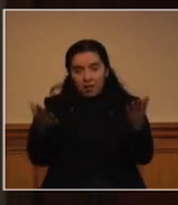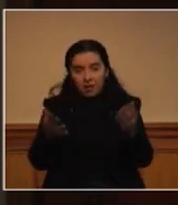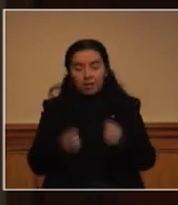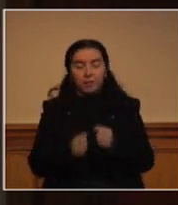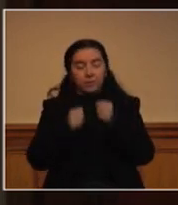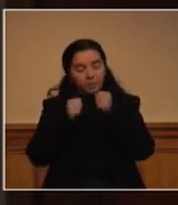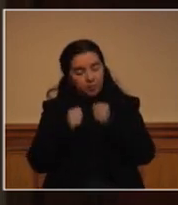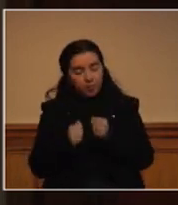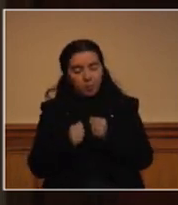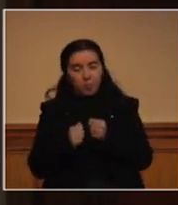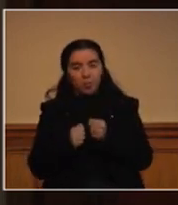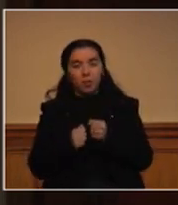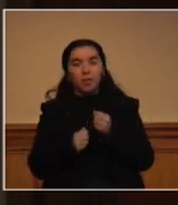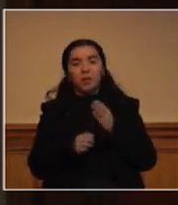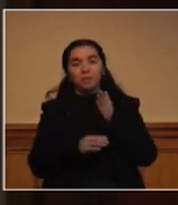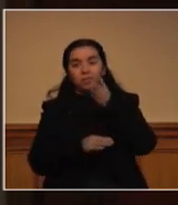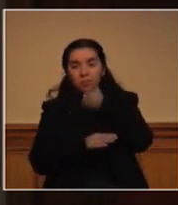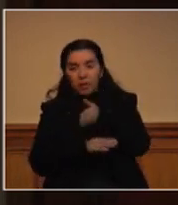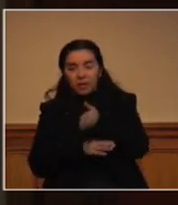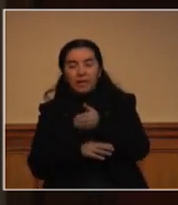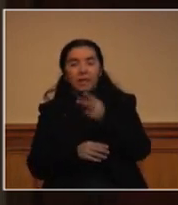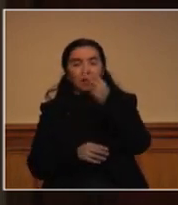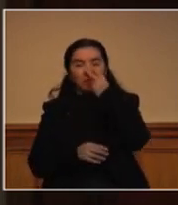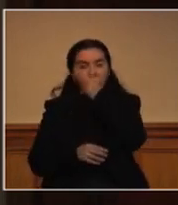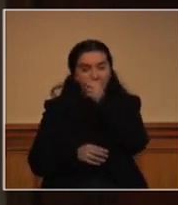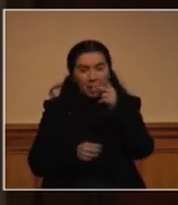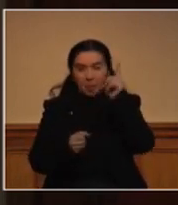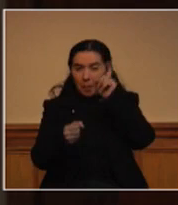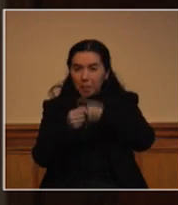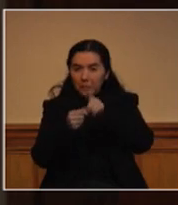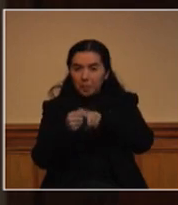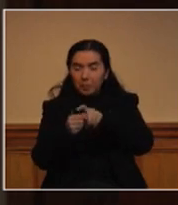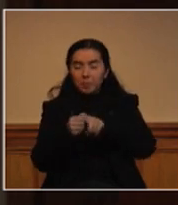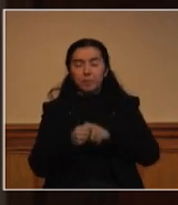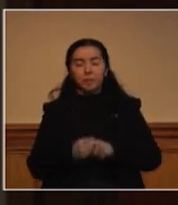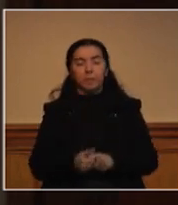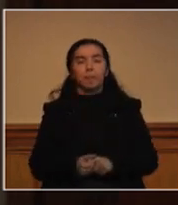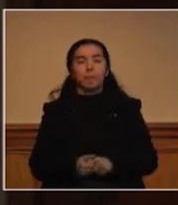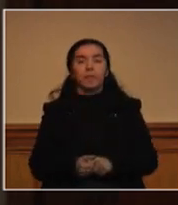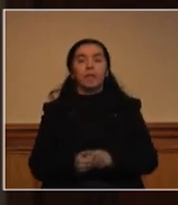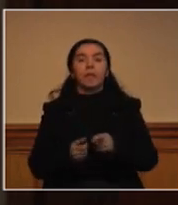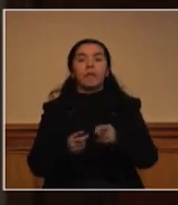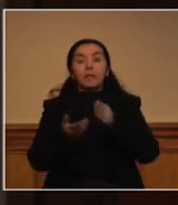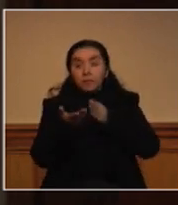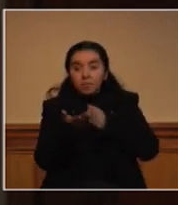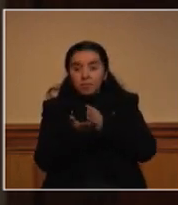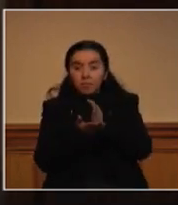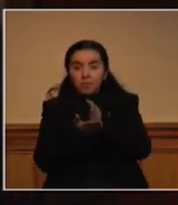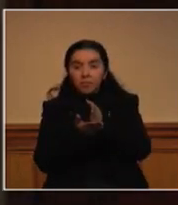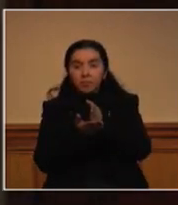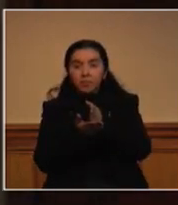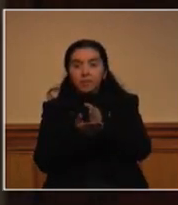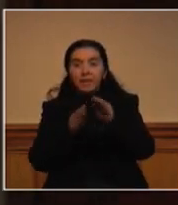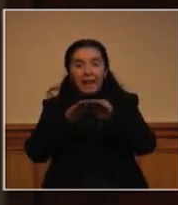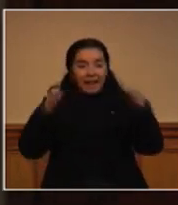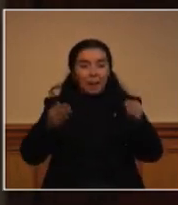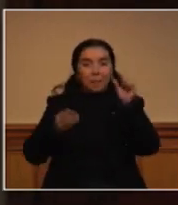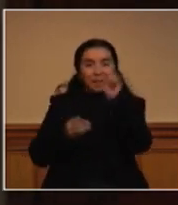poder asistir, poder presenciar, poder participar del nacimiento de la